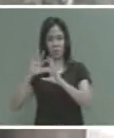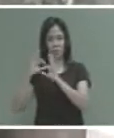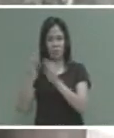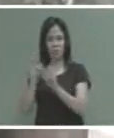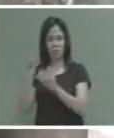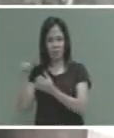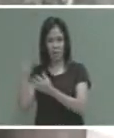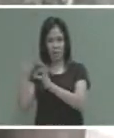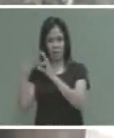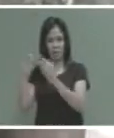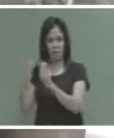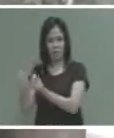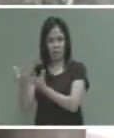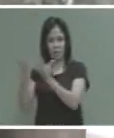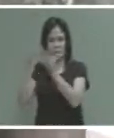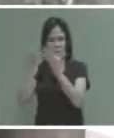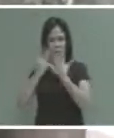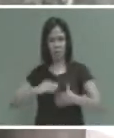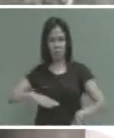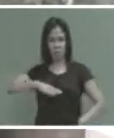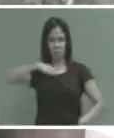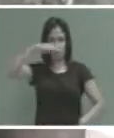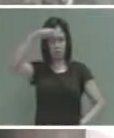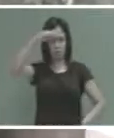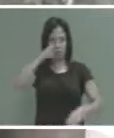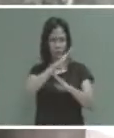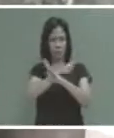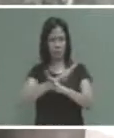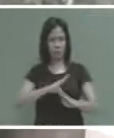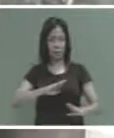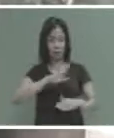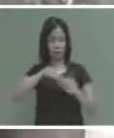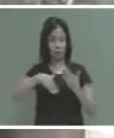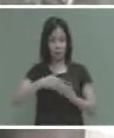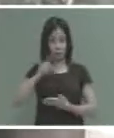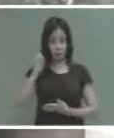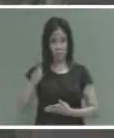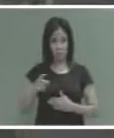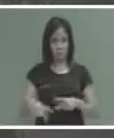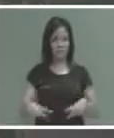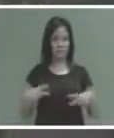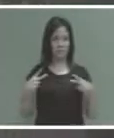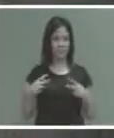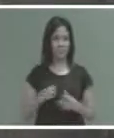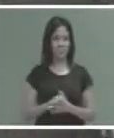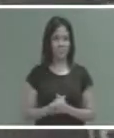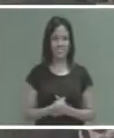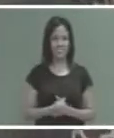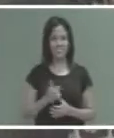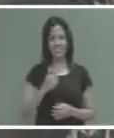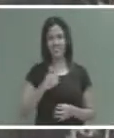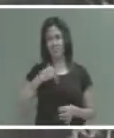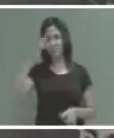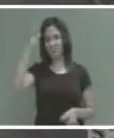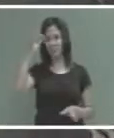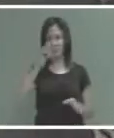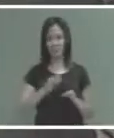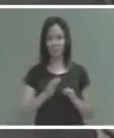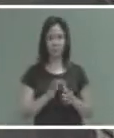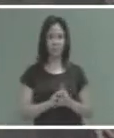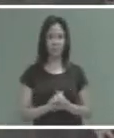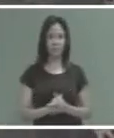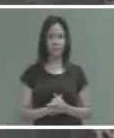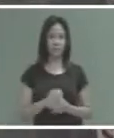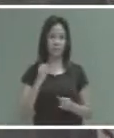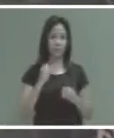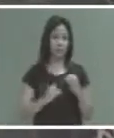mucho de esa paz que todos necesitamos, creo, en nuestras vidas. Muy bien. Bueno, yo creo que